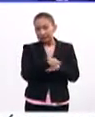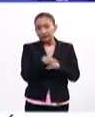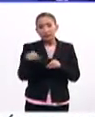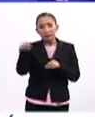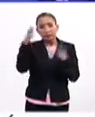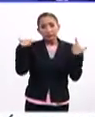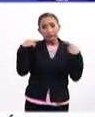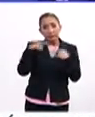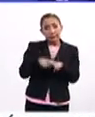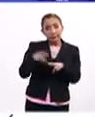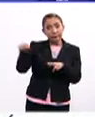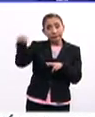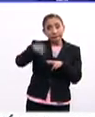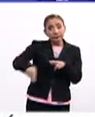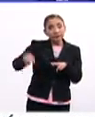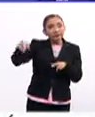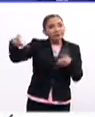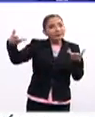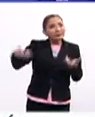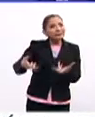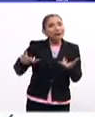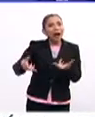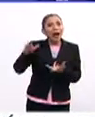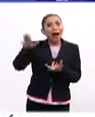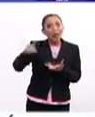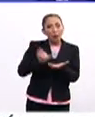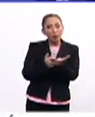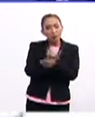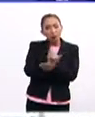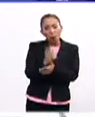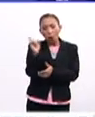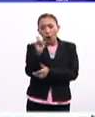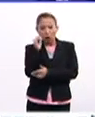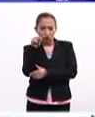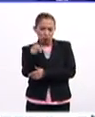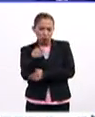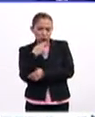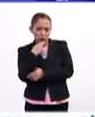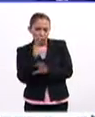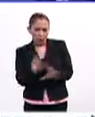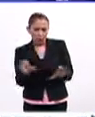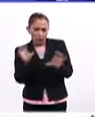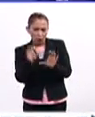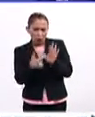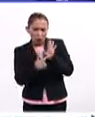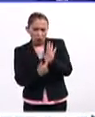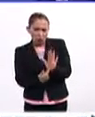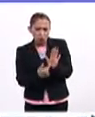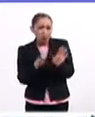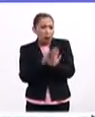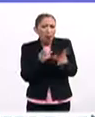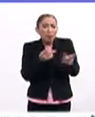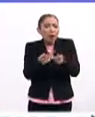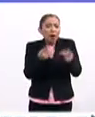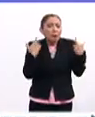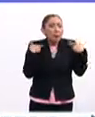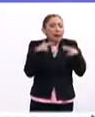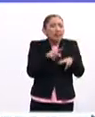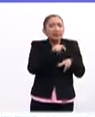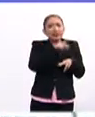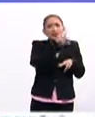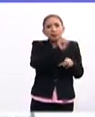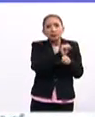los maestros, que los docentes logren decidir en qué momento presentarlos? ¿Cómo es la preparación de un maestro